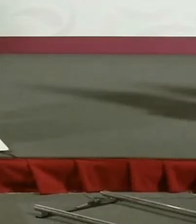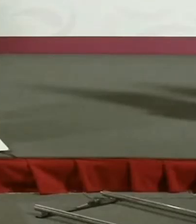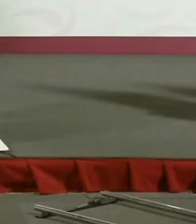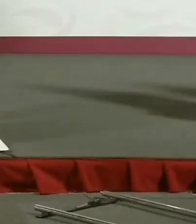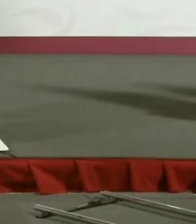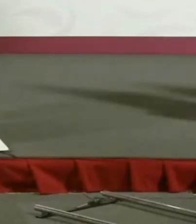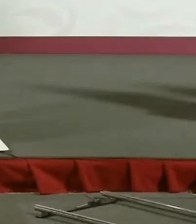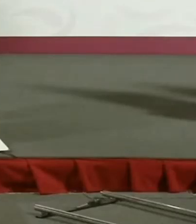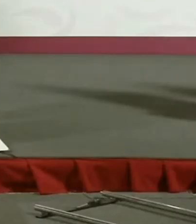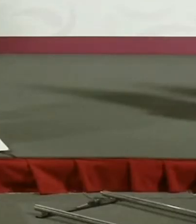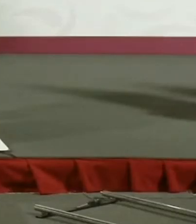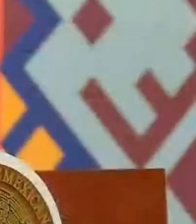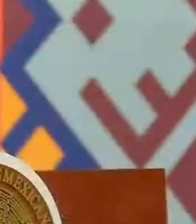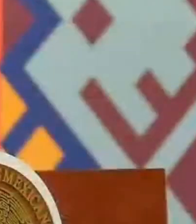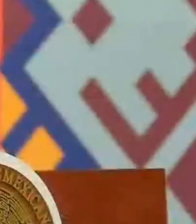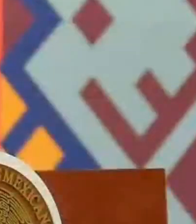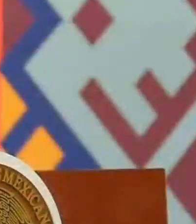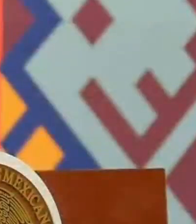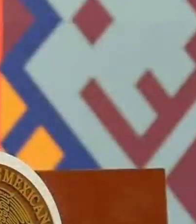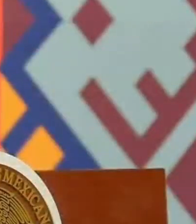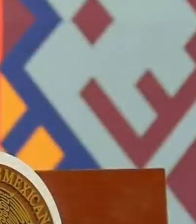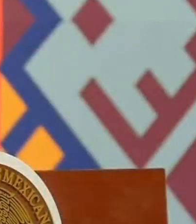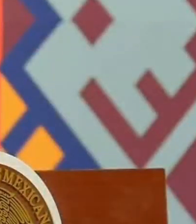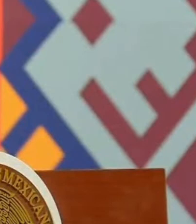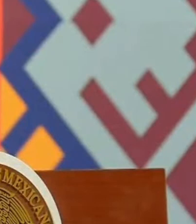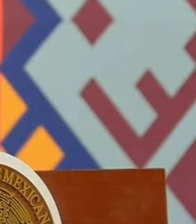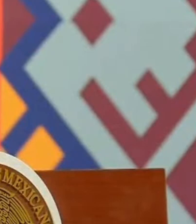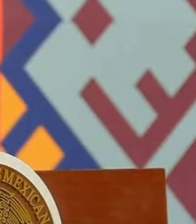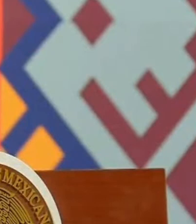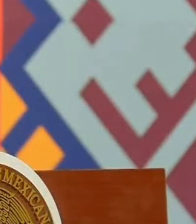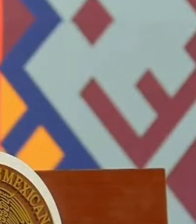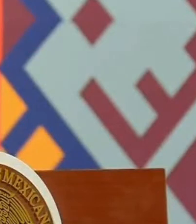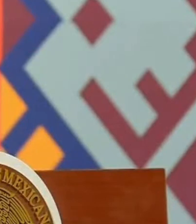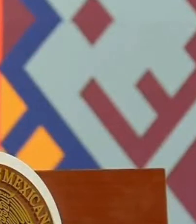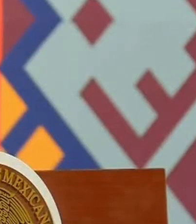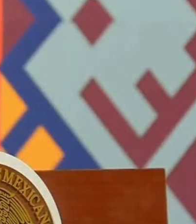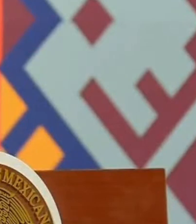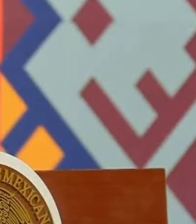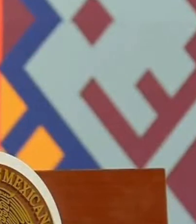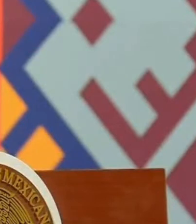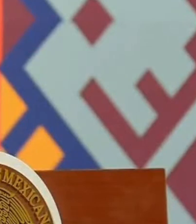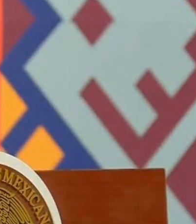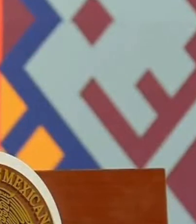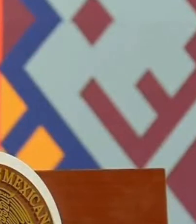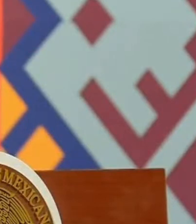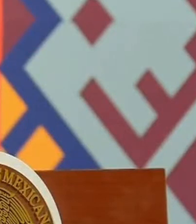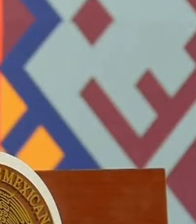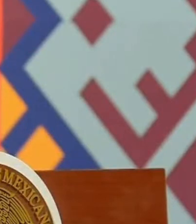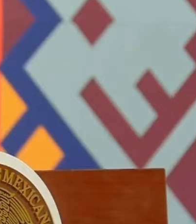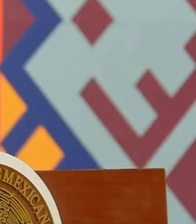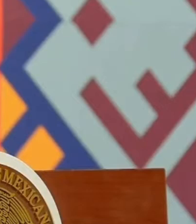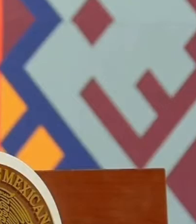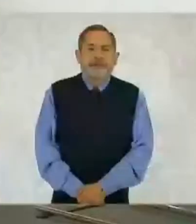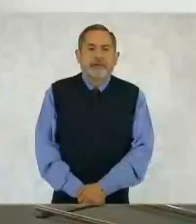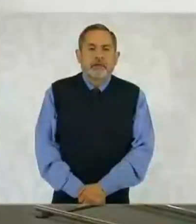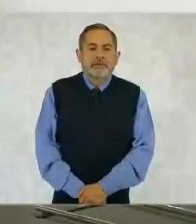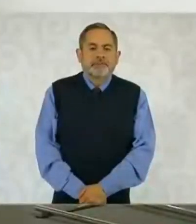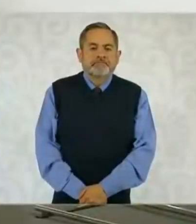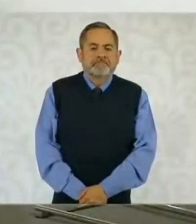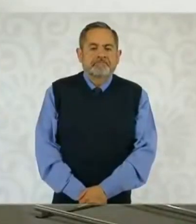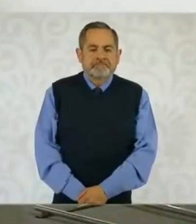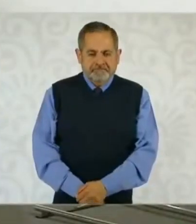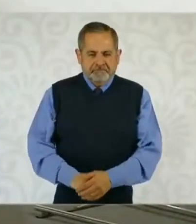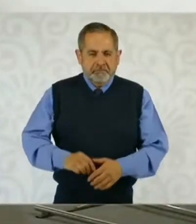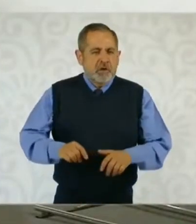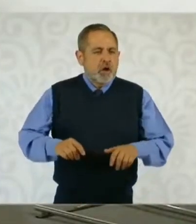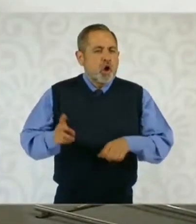en Churubusco, y los interesados en participar pueden subir sus documentos y revisar la convocatoria completa en la página del